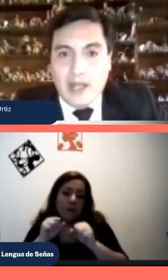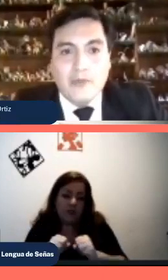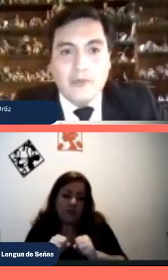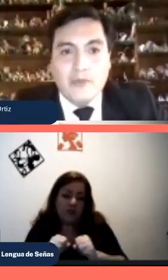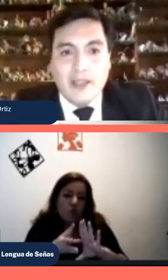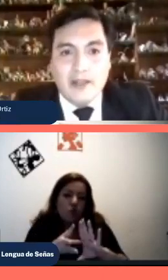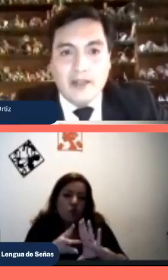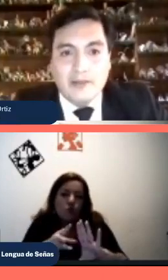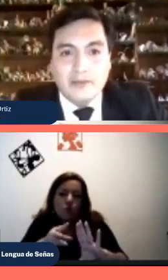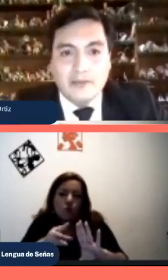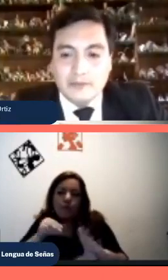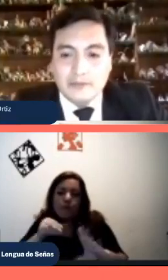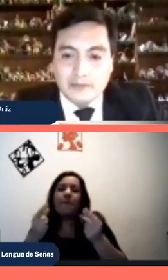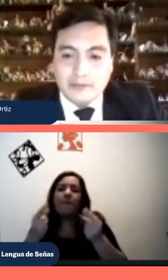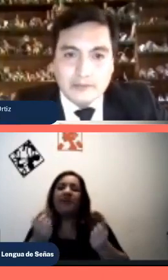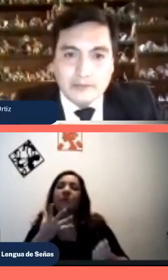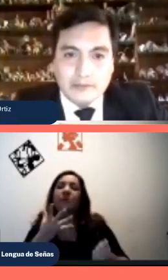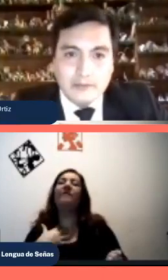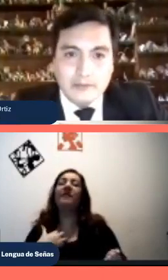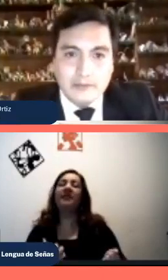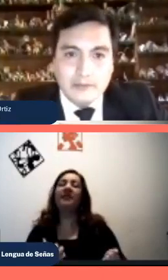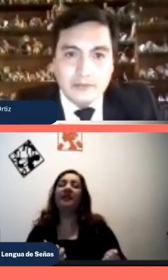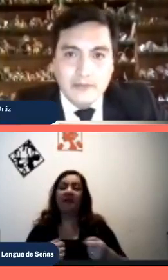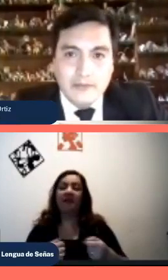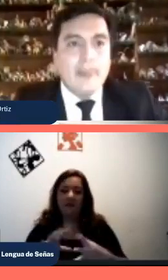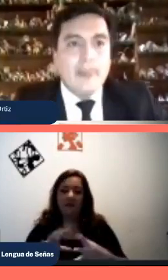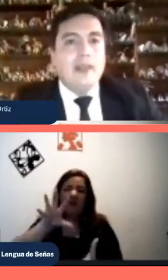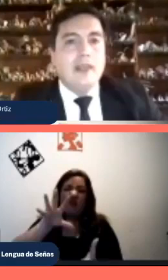algo como una ballena.